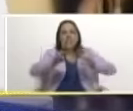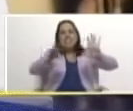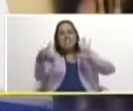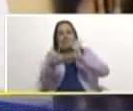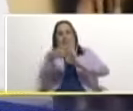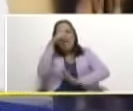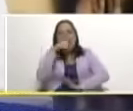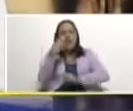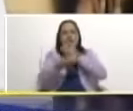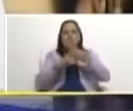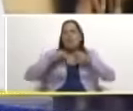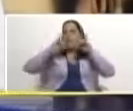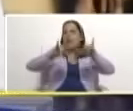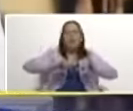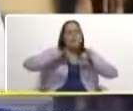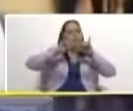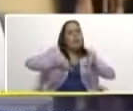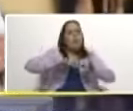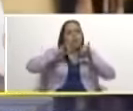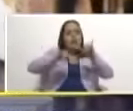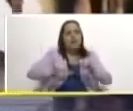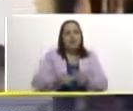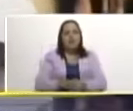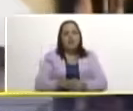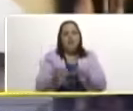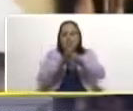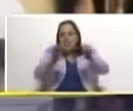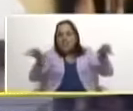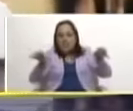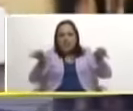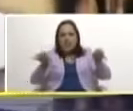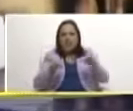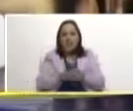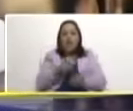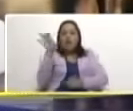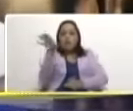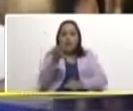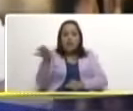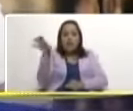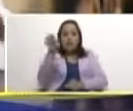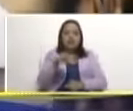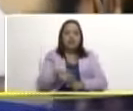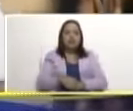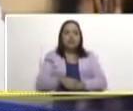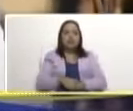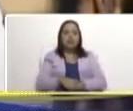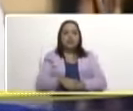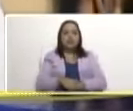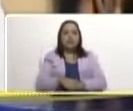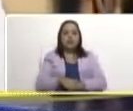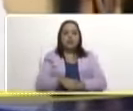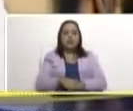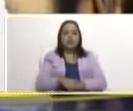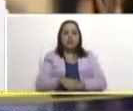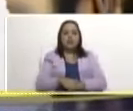la misma fórmula. Divide desde adentro a los países, a las regiones.